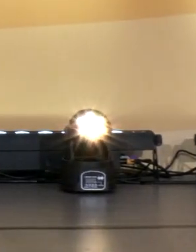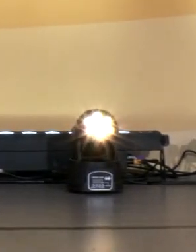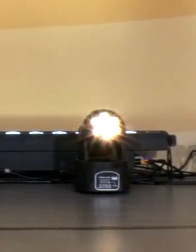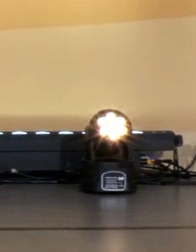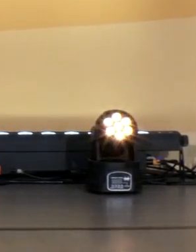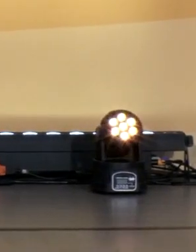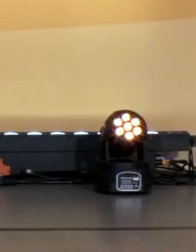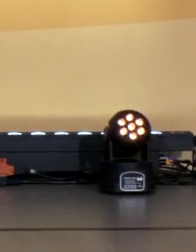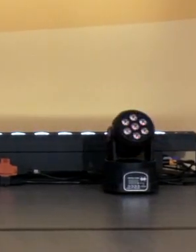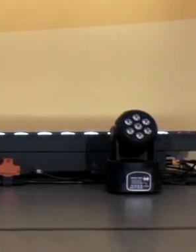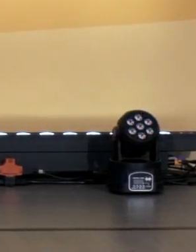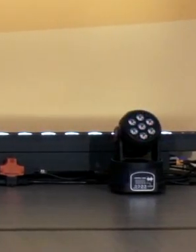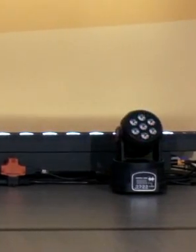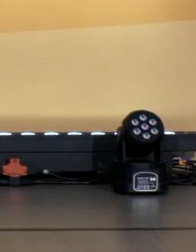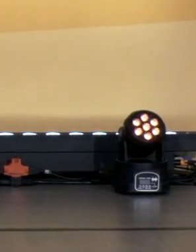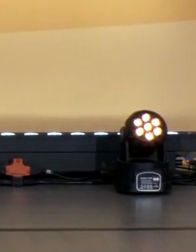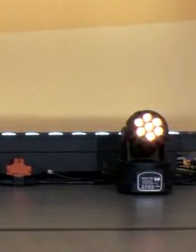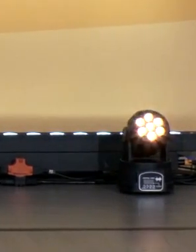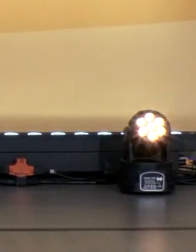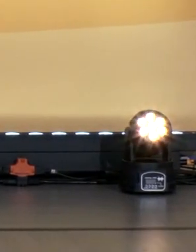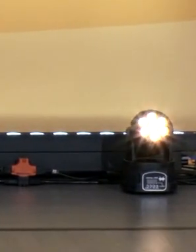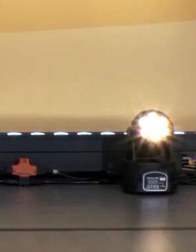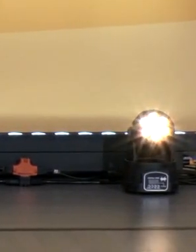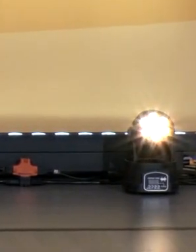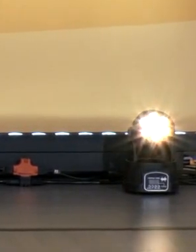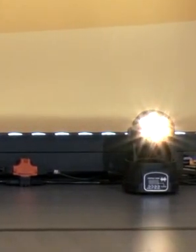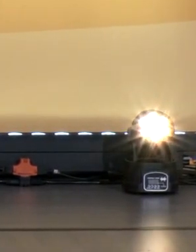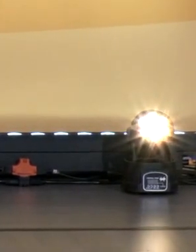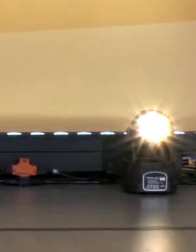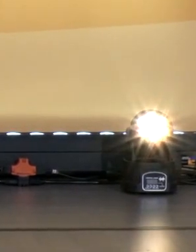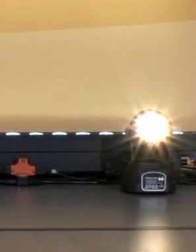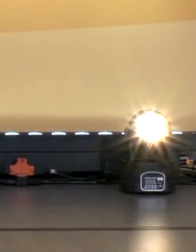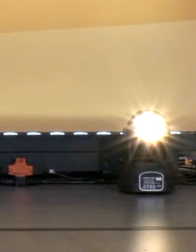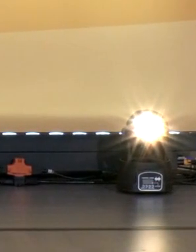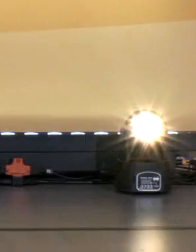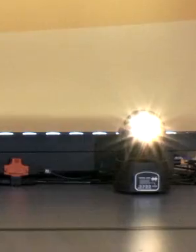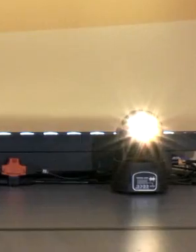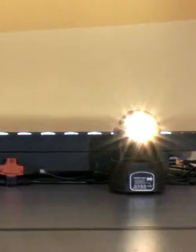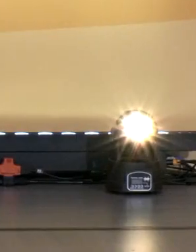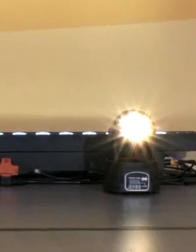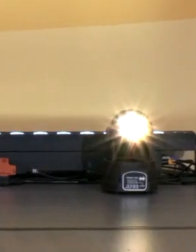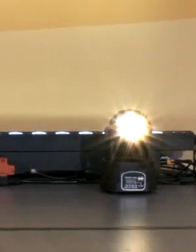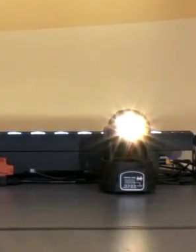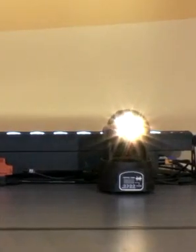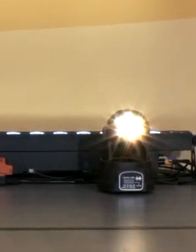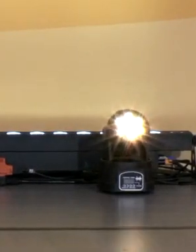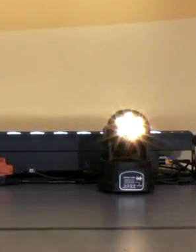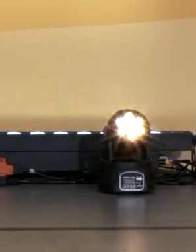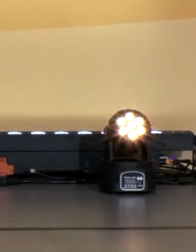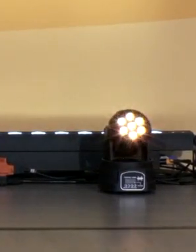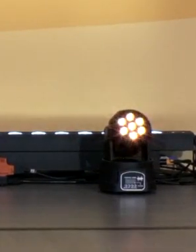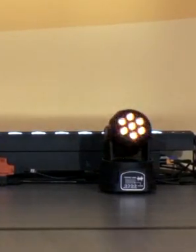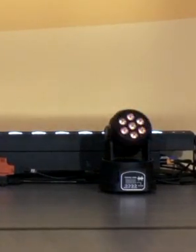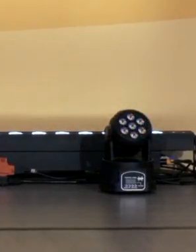¿Ustedes usan un coche? ¿Saben manejar? ¿Manejan un coche? ¿Sí? ¿Saben cómo funciona?